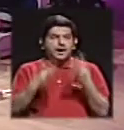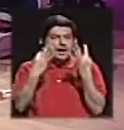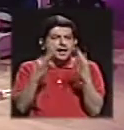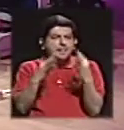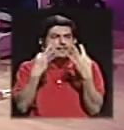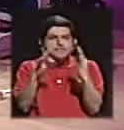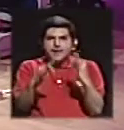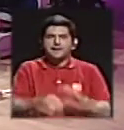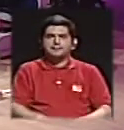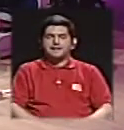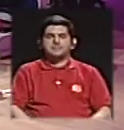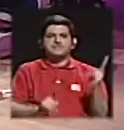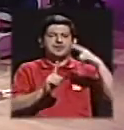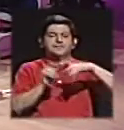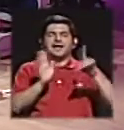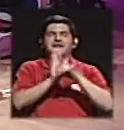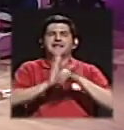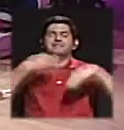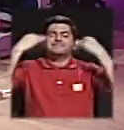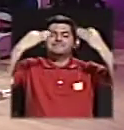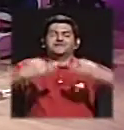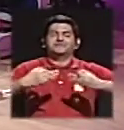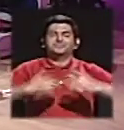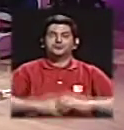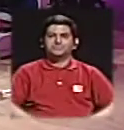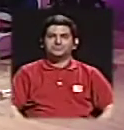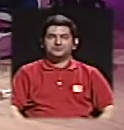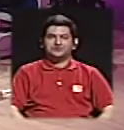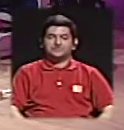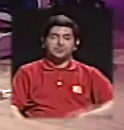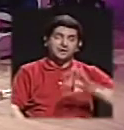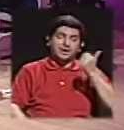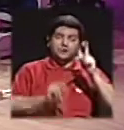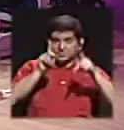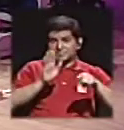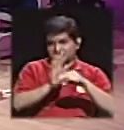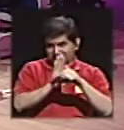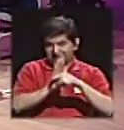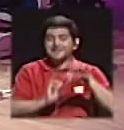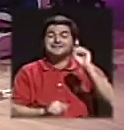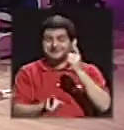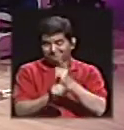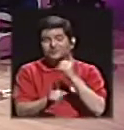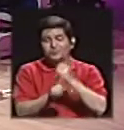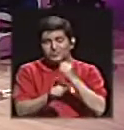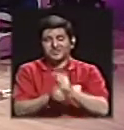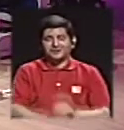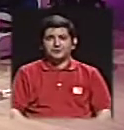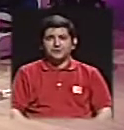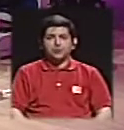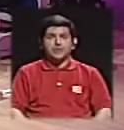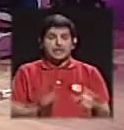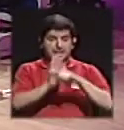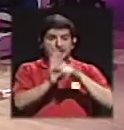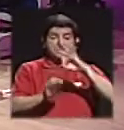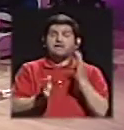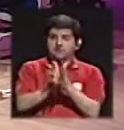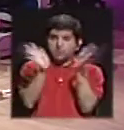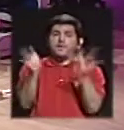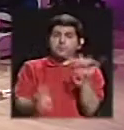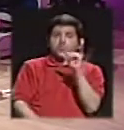ejercen su derecho a decidir. Que les niegan a otros. Que les niegan a otros, sí. Y que niegan en público,